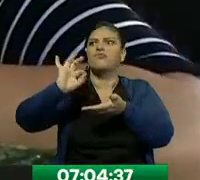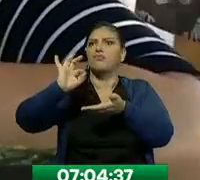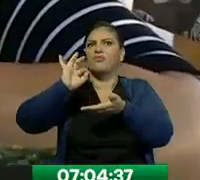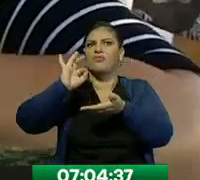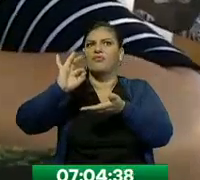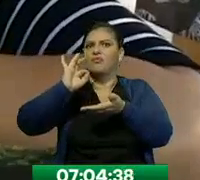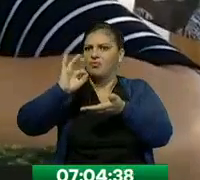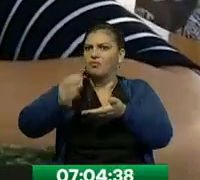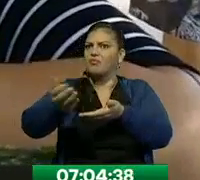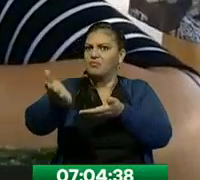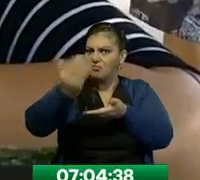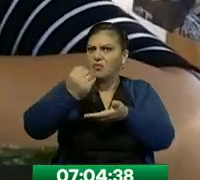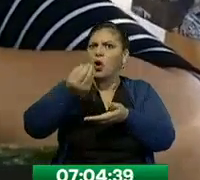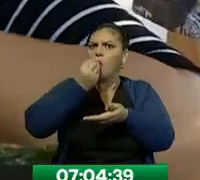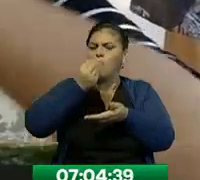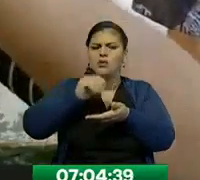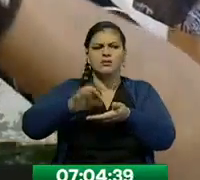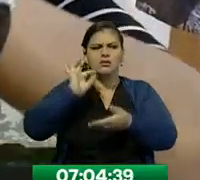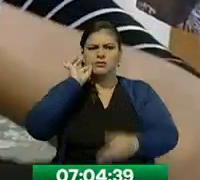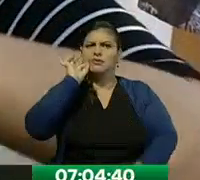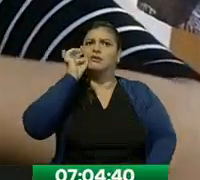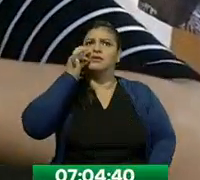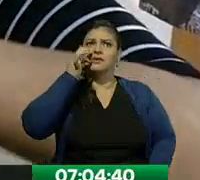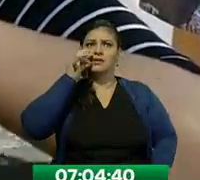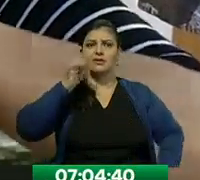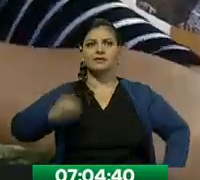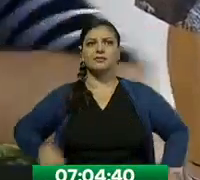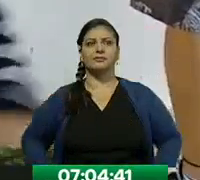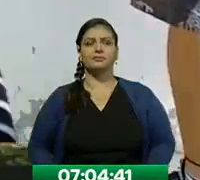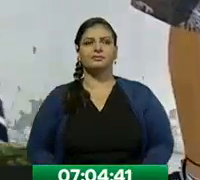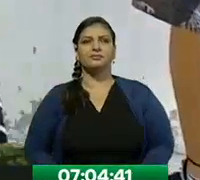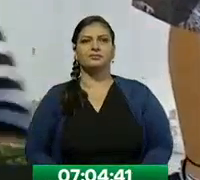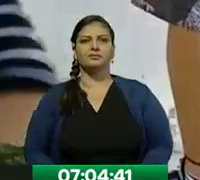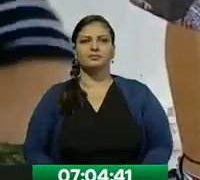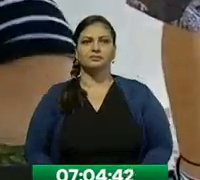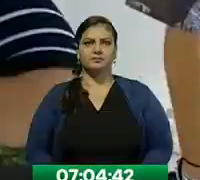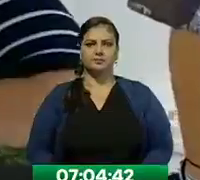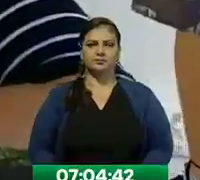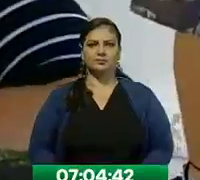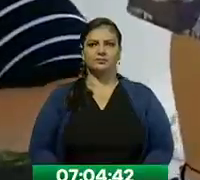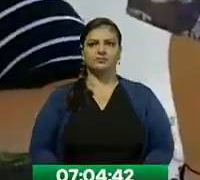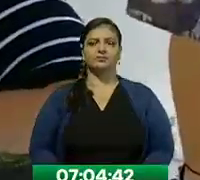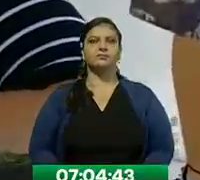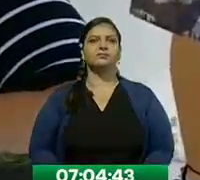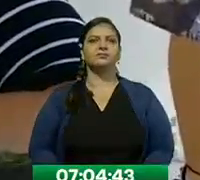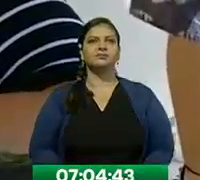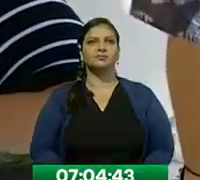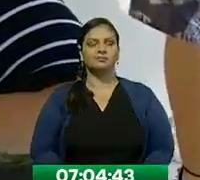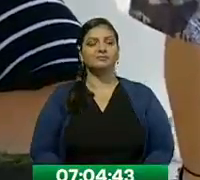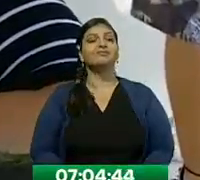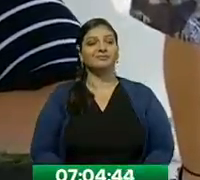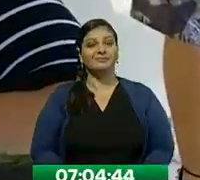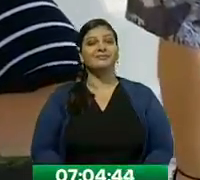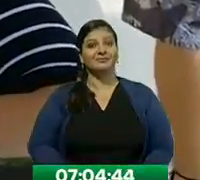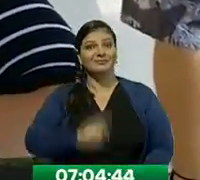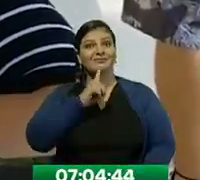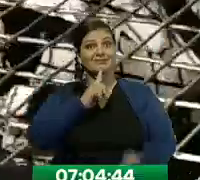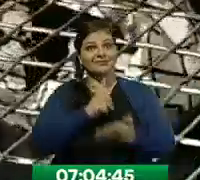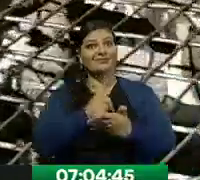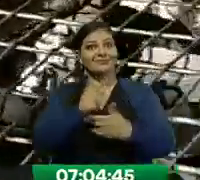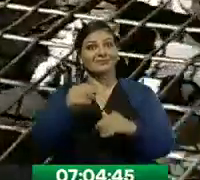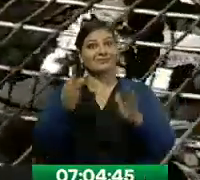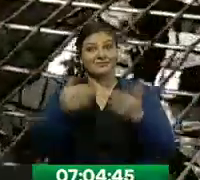bijao y la espinaca el palmito tiene su turno muy agradable narra que lo recomiendo a todo